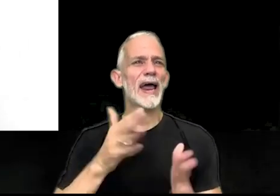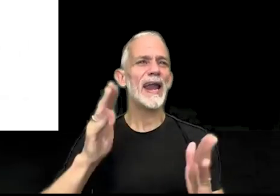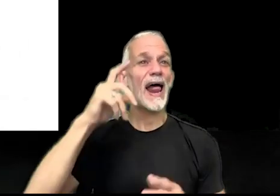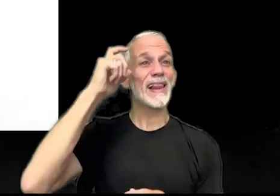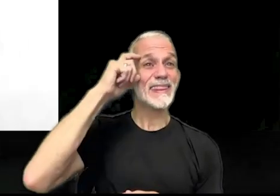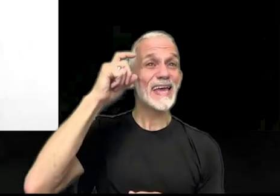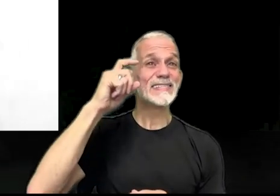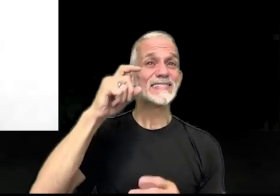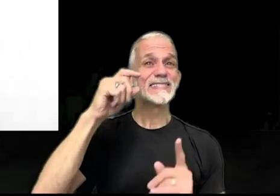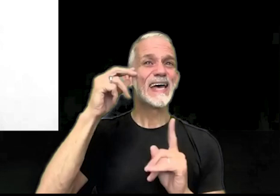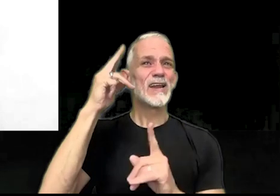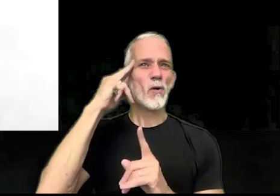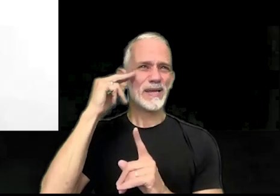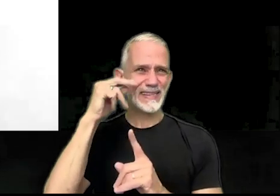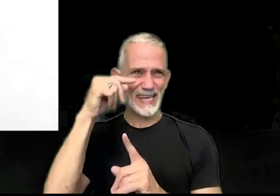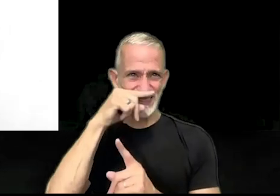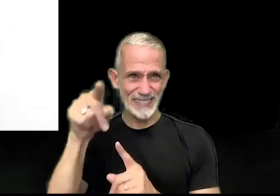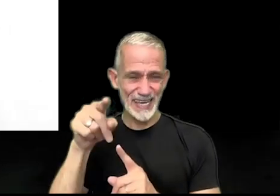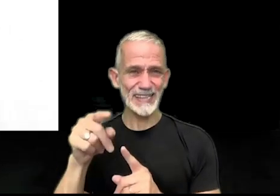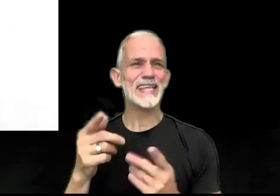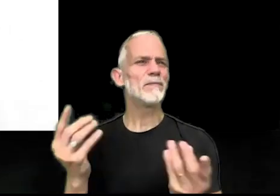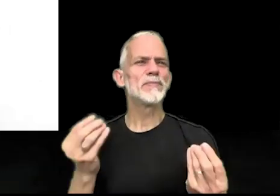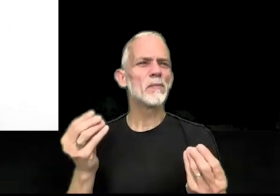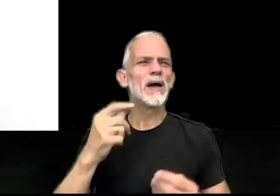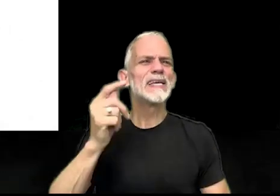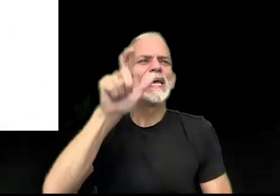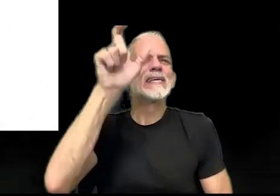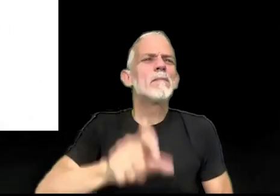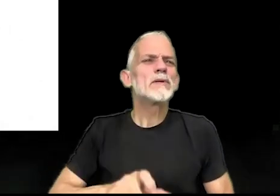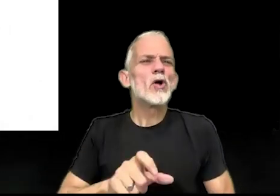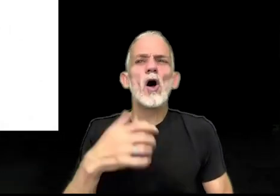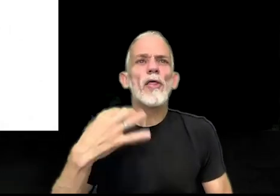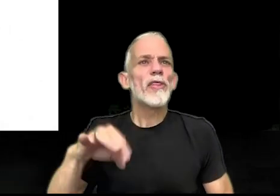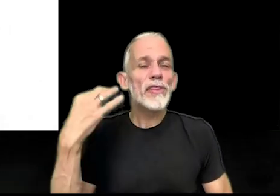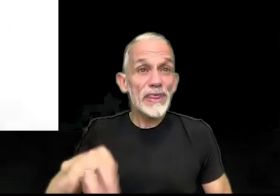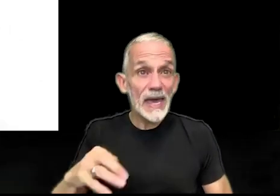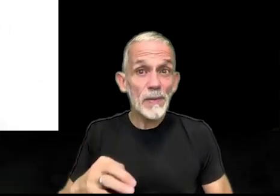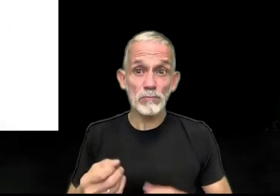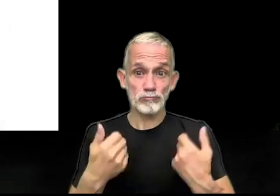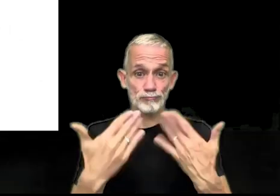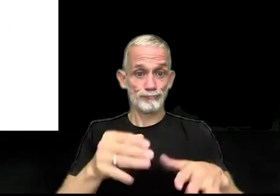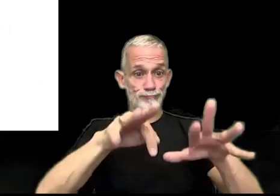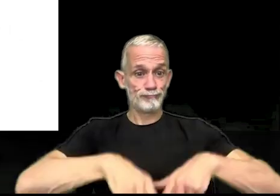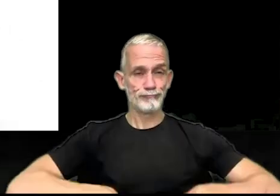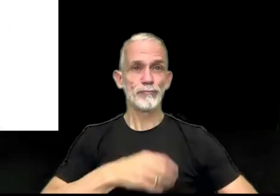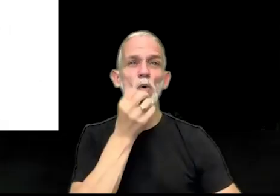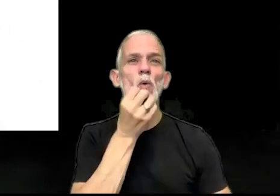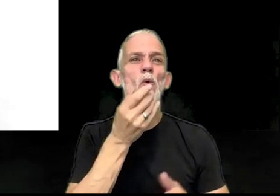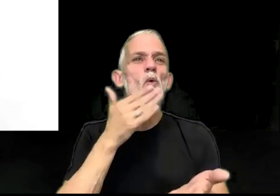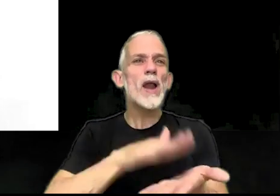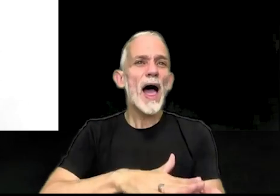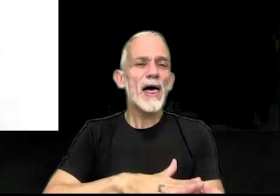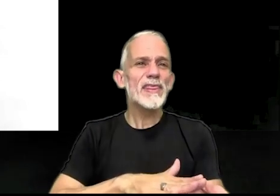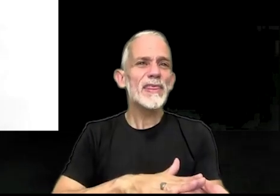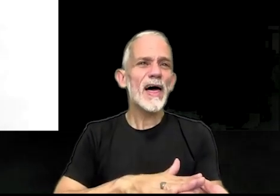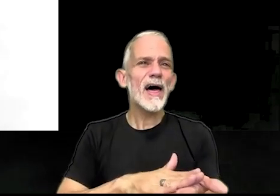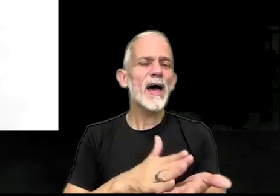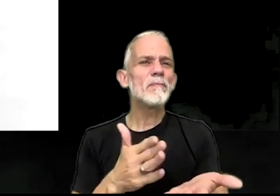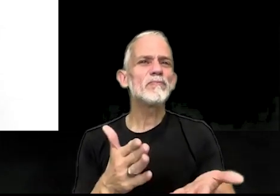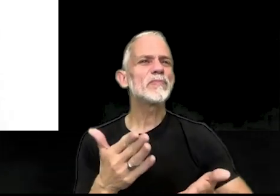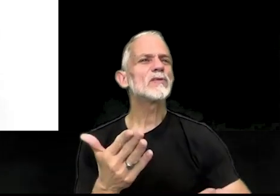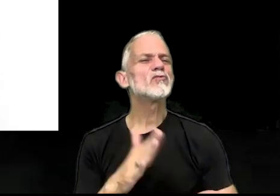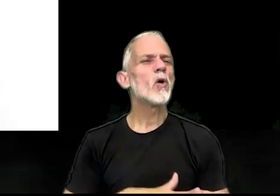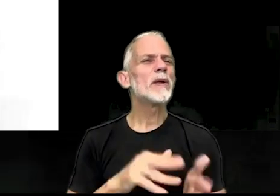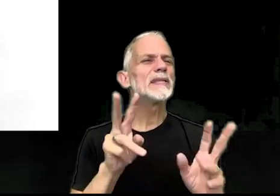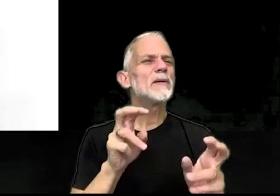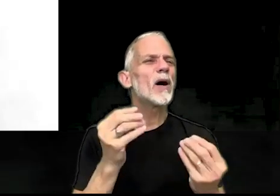general 10 del 97. ¿Quién es el sujeto obligado a presentar declaración jurada